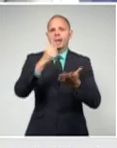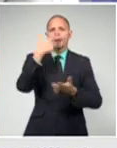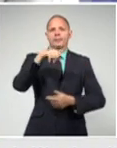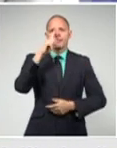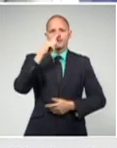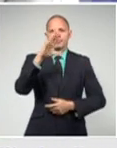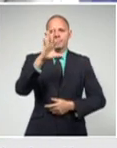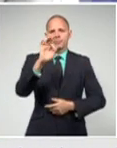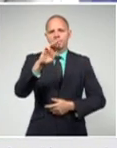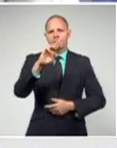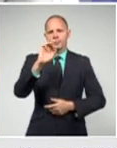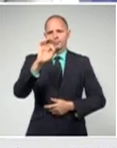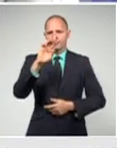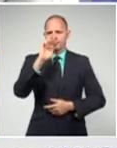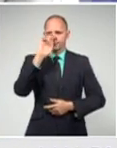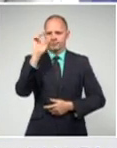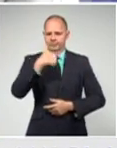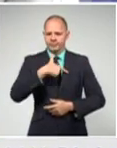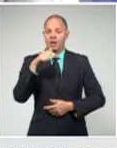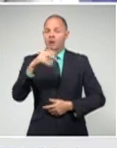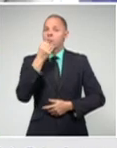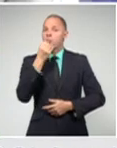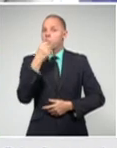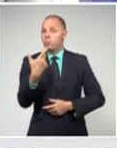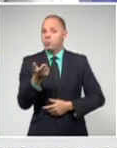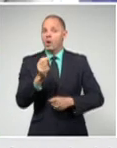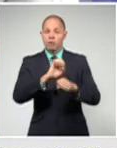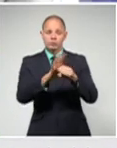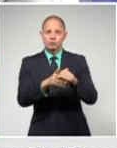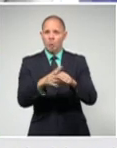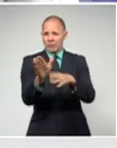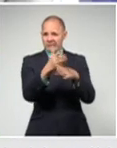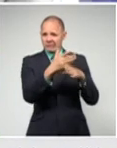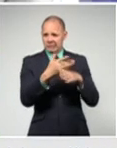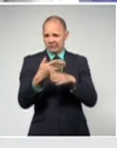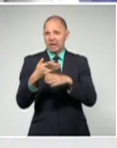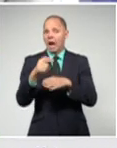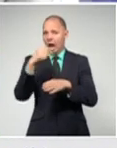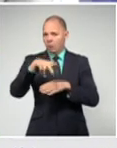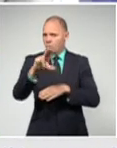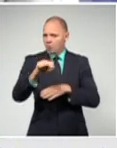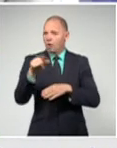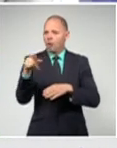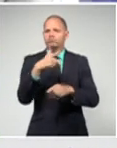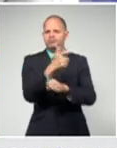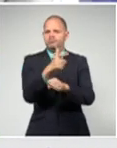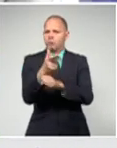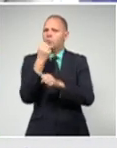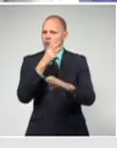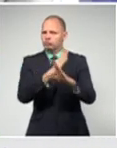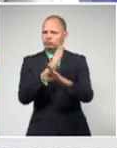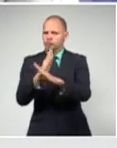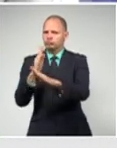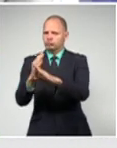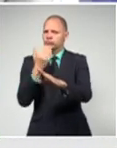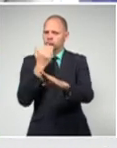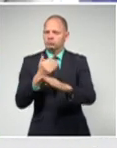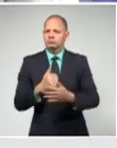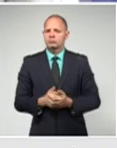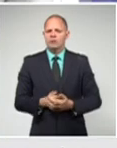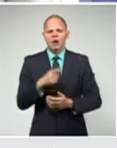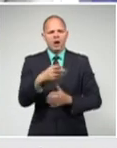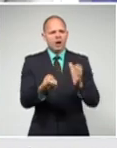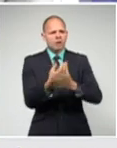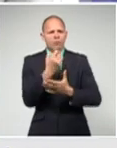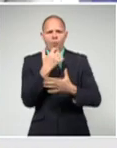del coronavirus SARS-CoV-2 y prevenga la COVID-19. Y este proyecto, por cierto, surgió a solicitud de la